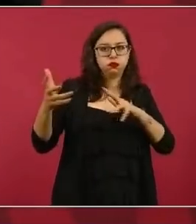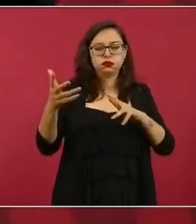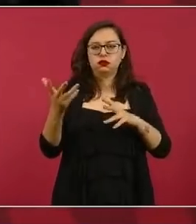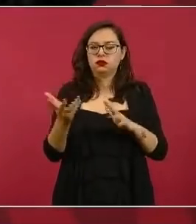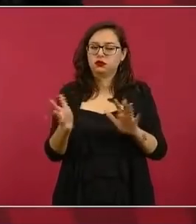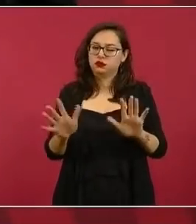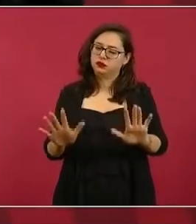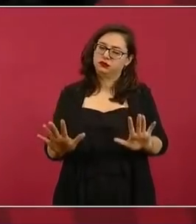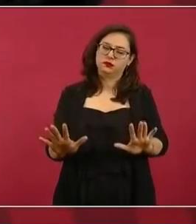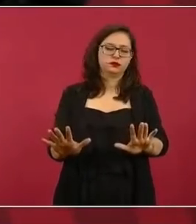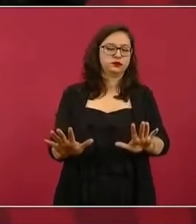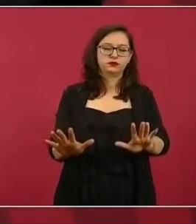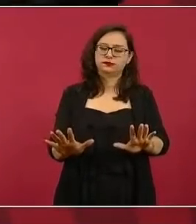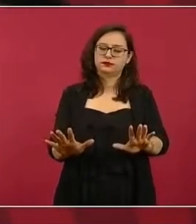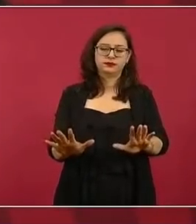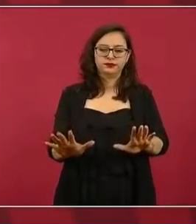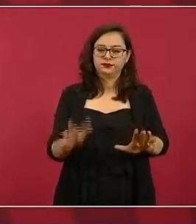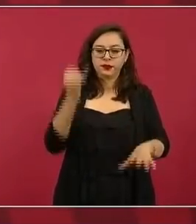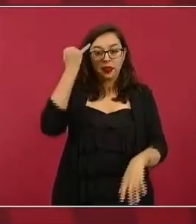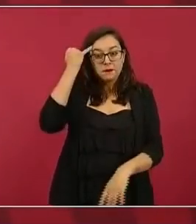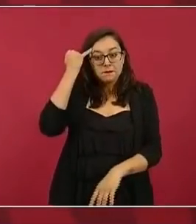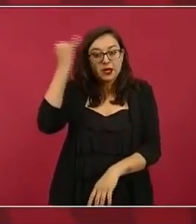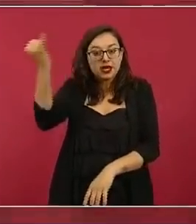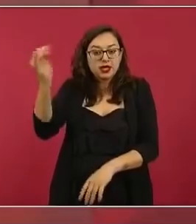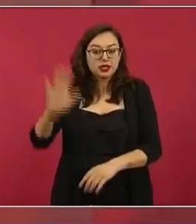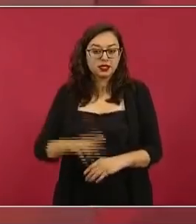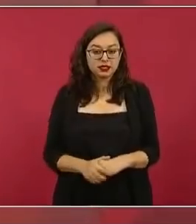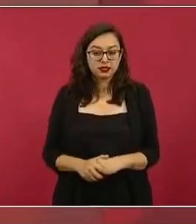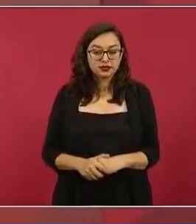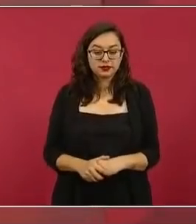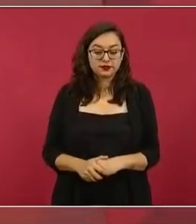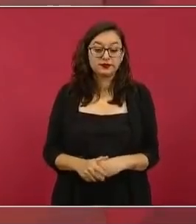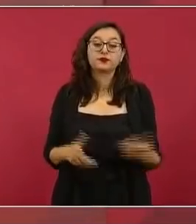Los grupos de intereses creados,